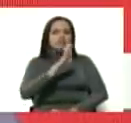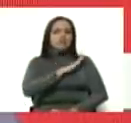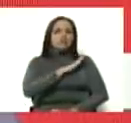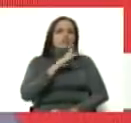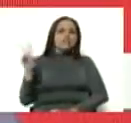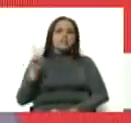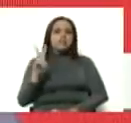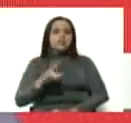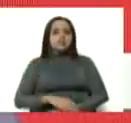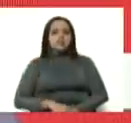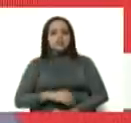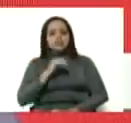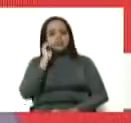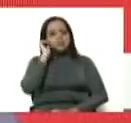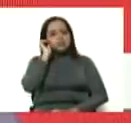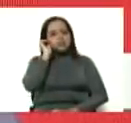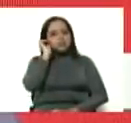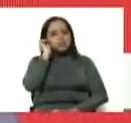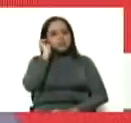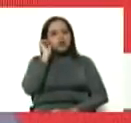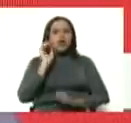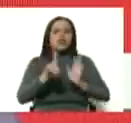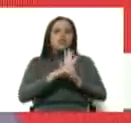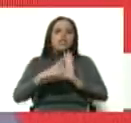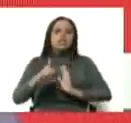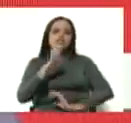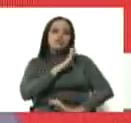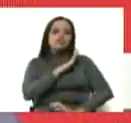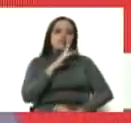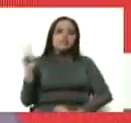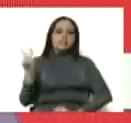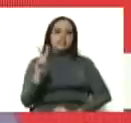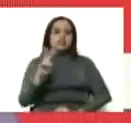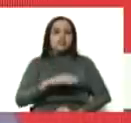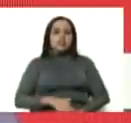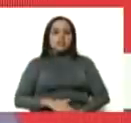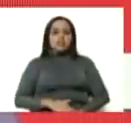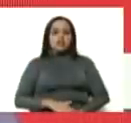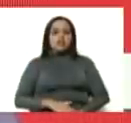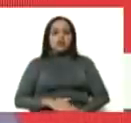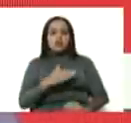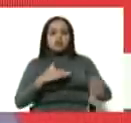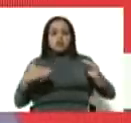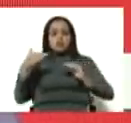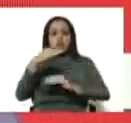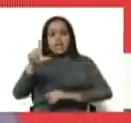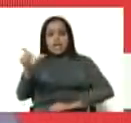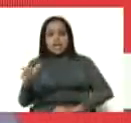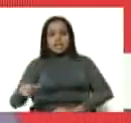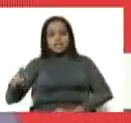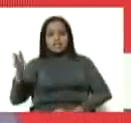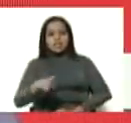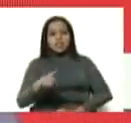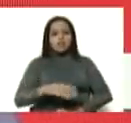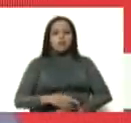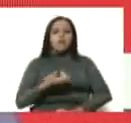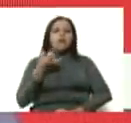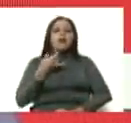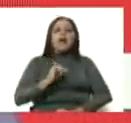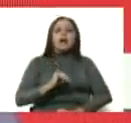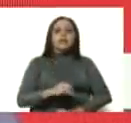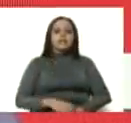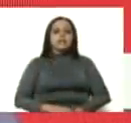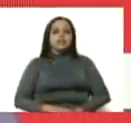No hay duda, los derechos legítimos de Venezuela sobre el esequibo forman parte, además, de